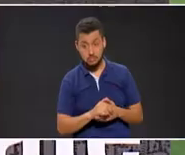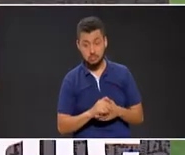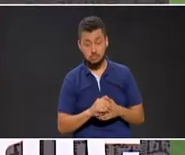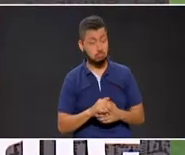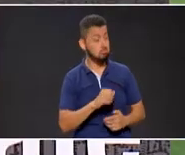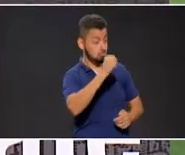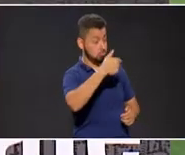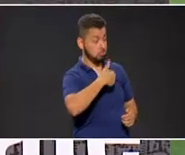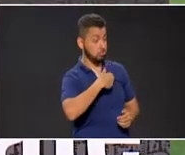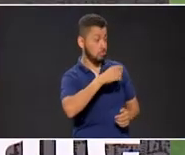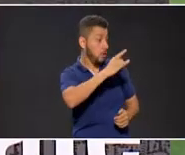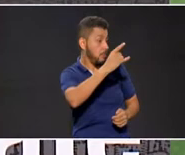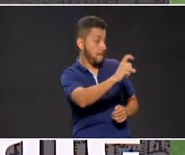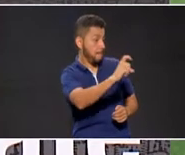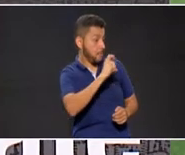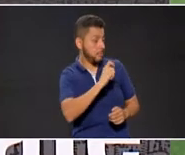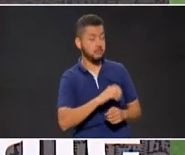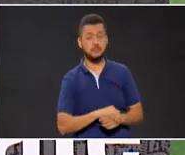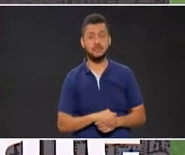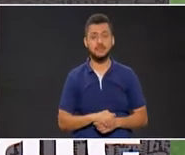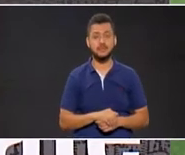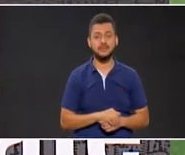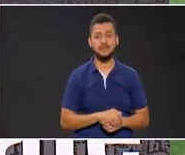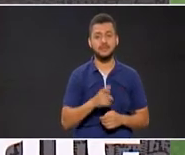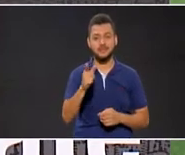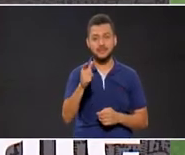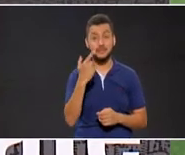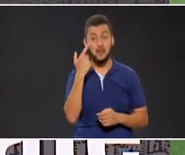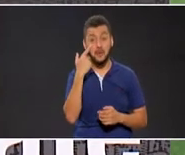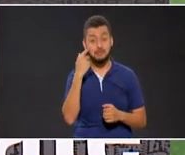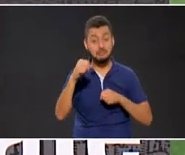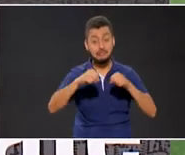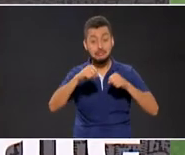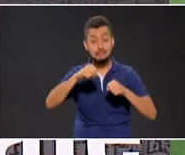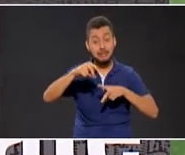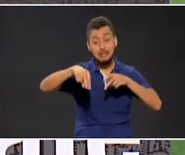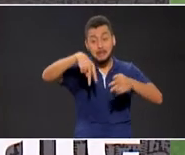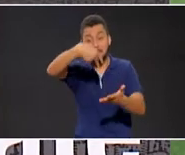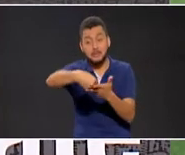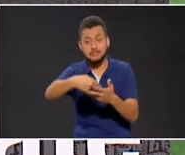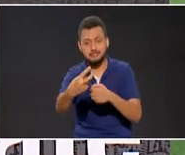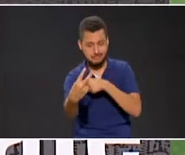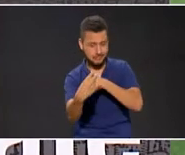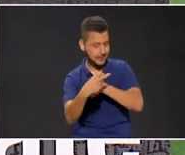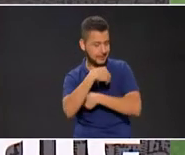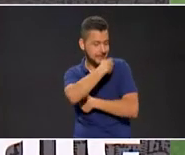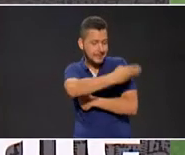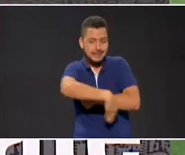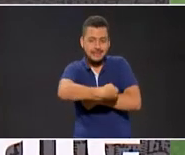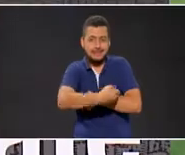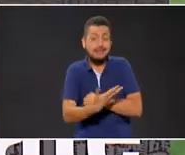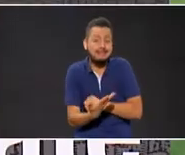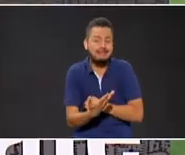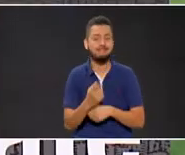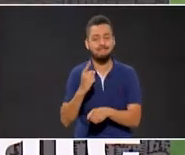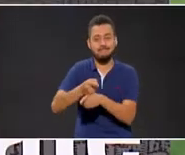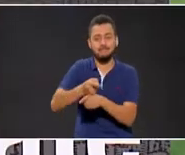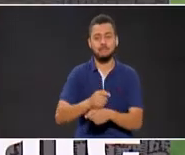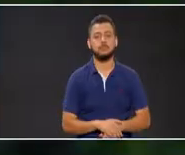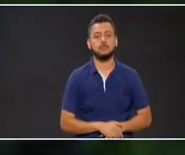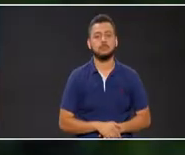candidato puede correr dígamelo amigo en el bendito favor turno para jorge gutiérrez pero